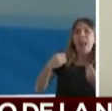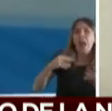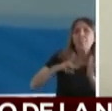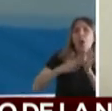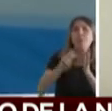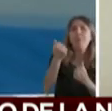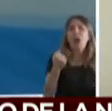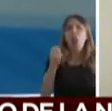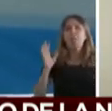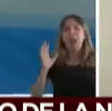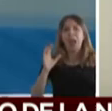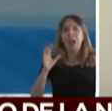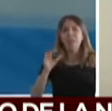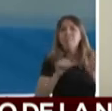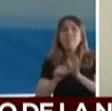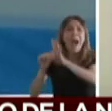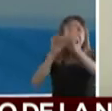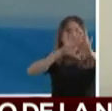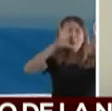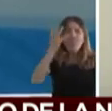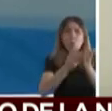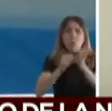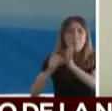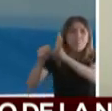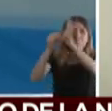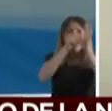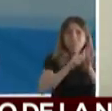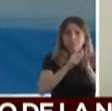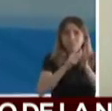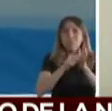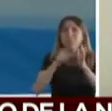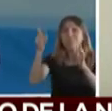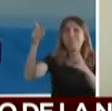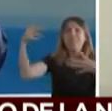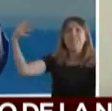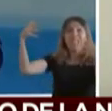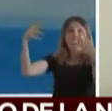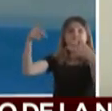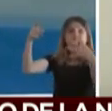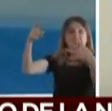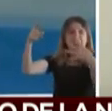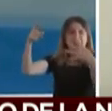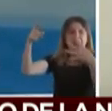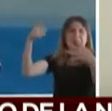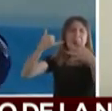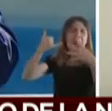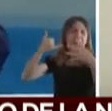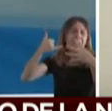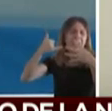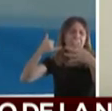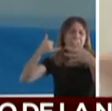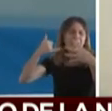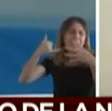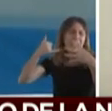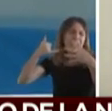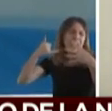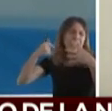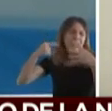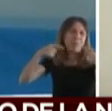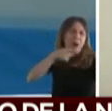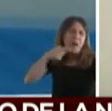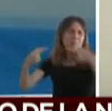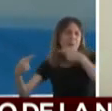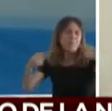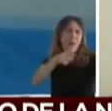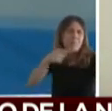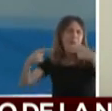la guerra de Ucrania, que agrega un problema con los precios de la energía, cuando eso se estabiliza, la sequía, y para agravar todo, bueno,